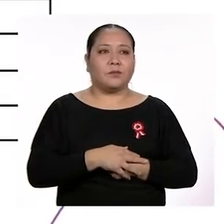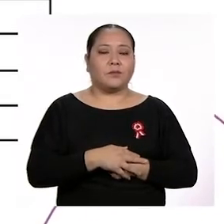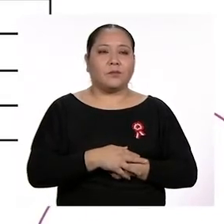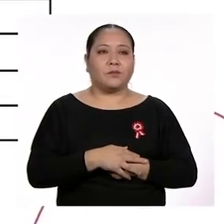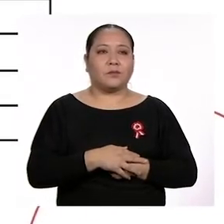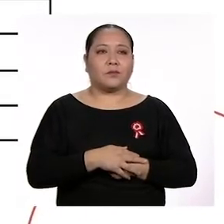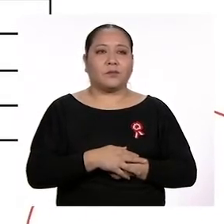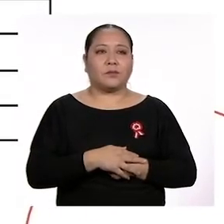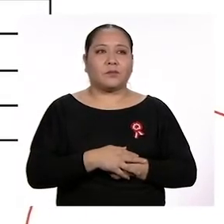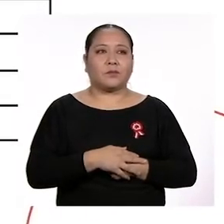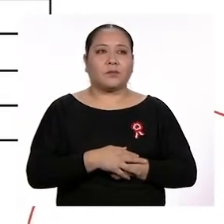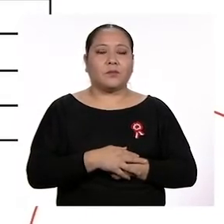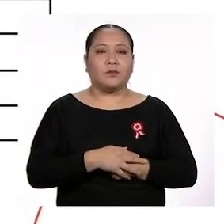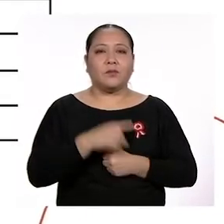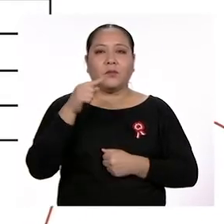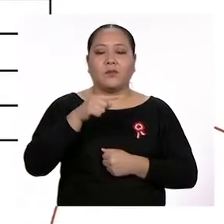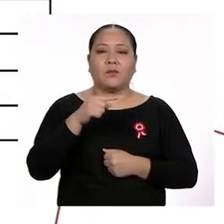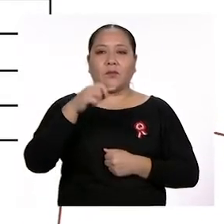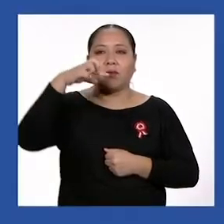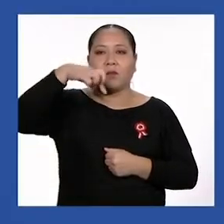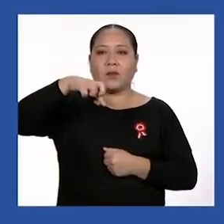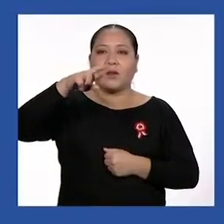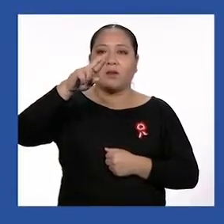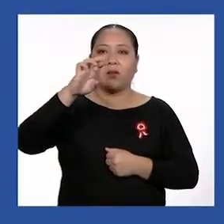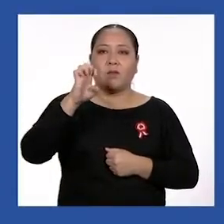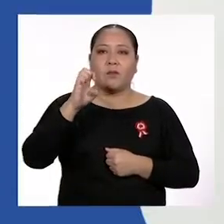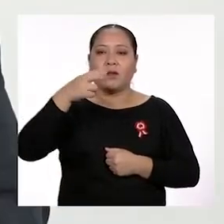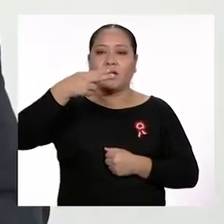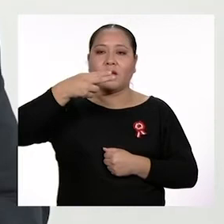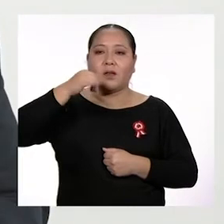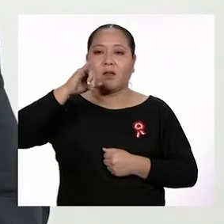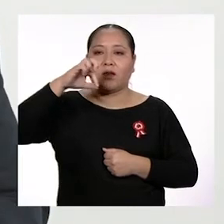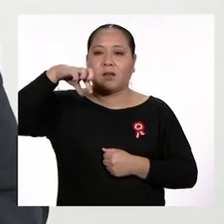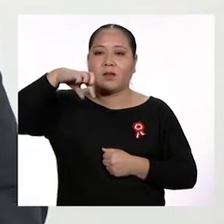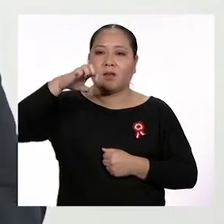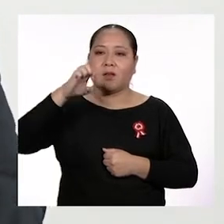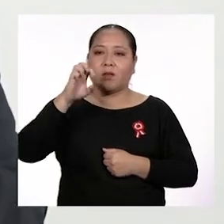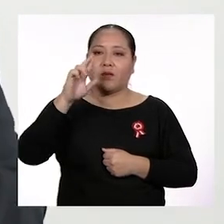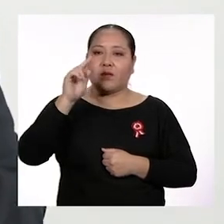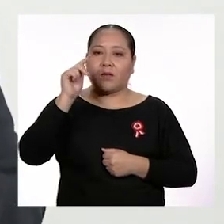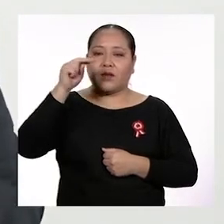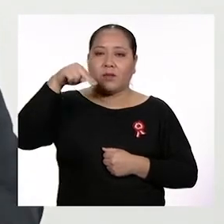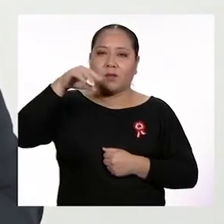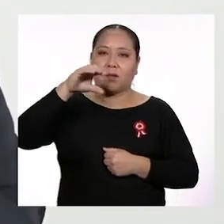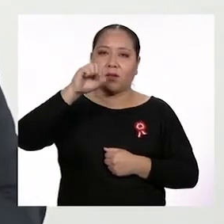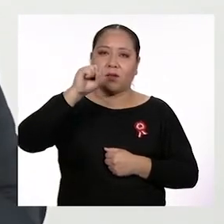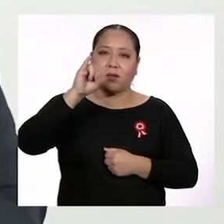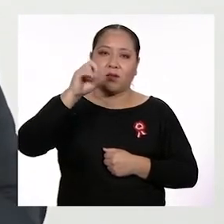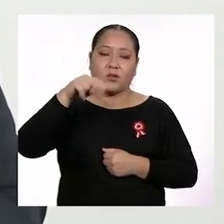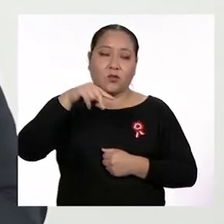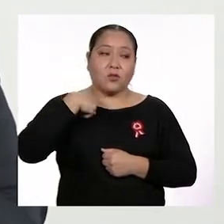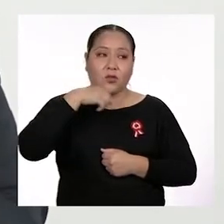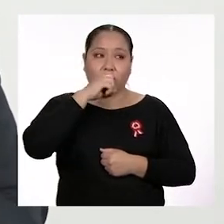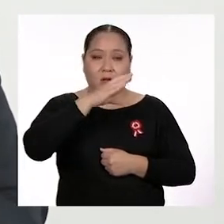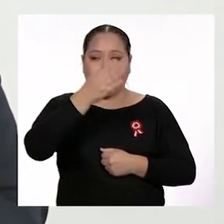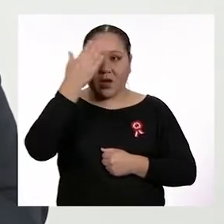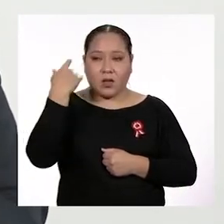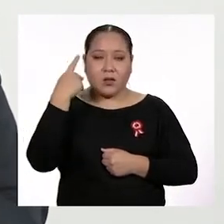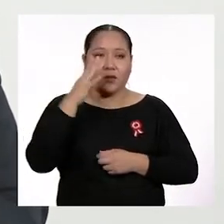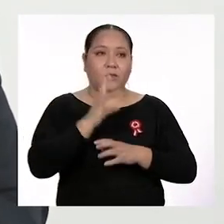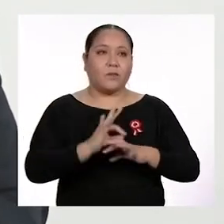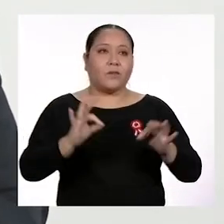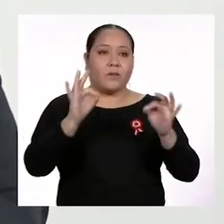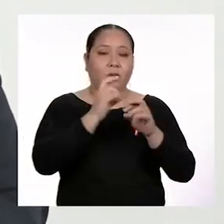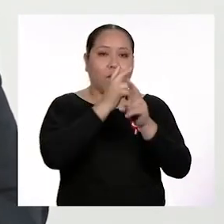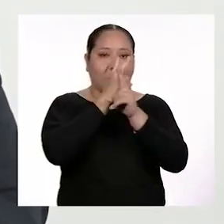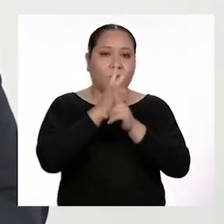Se encuentra en prehipertensión. Así es. Como te dije hace un rato, es importante